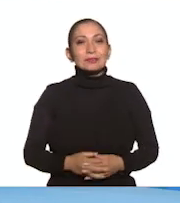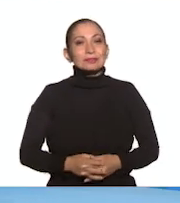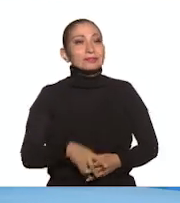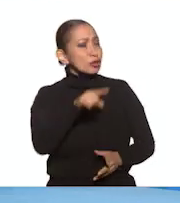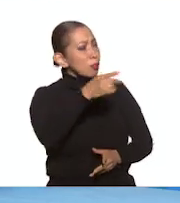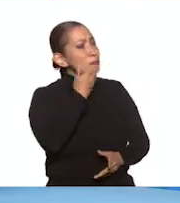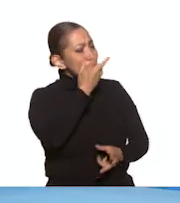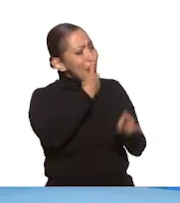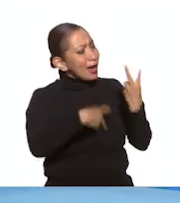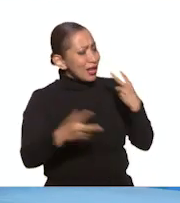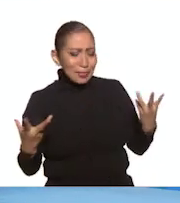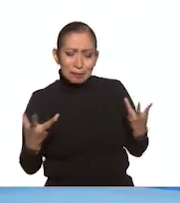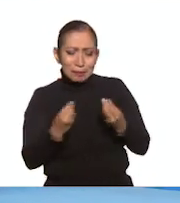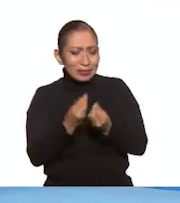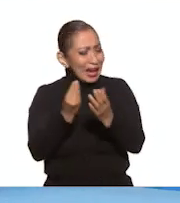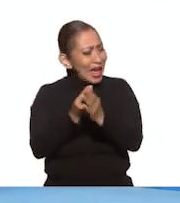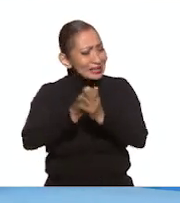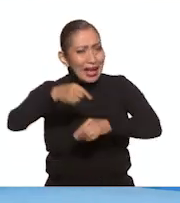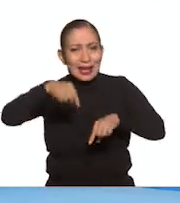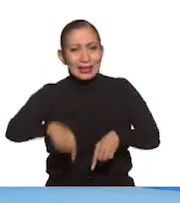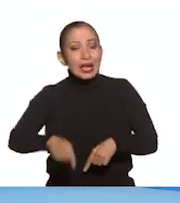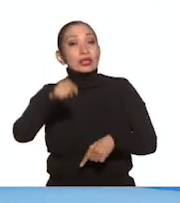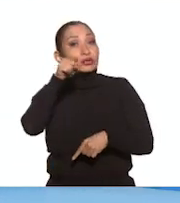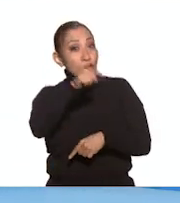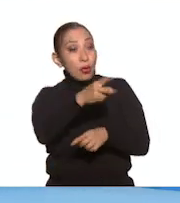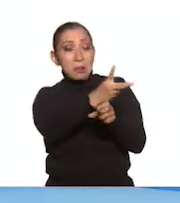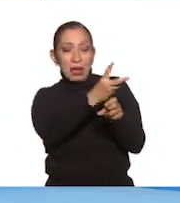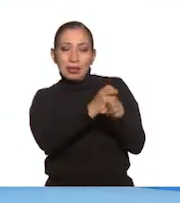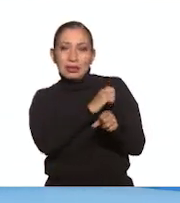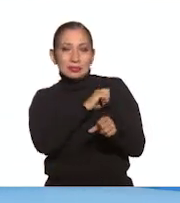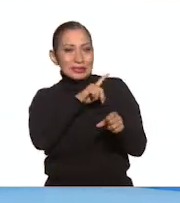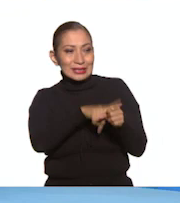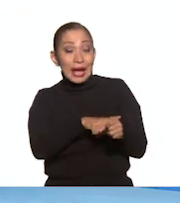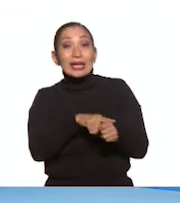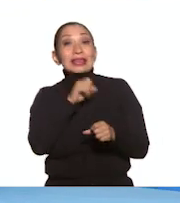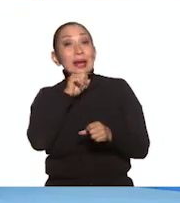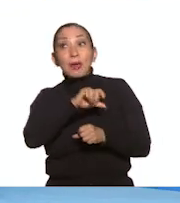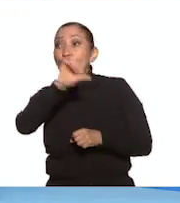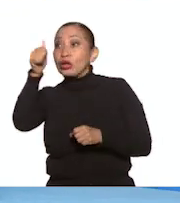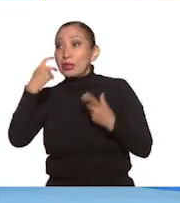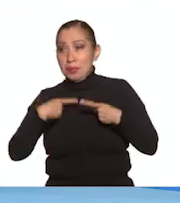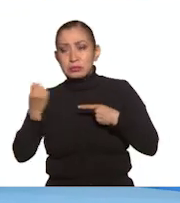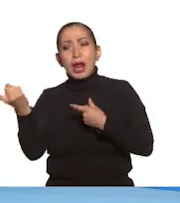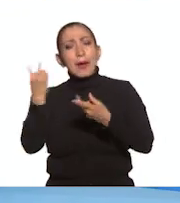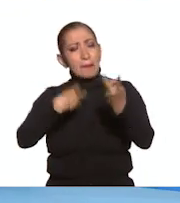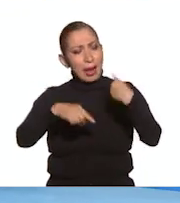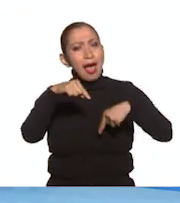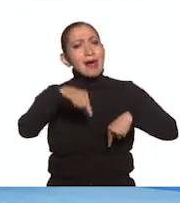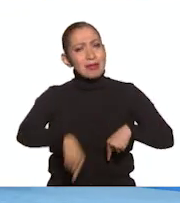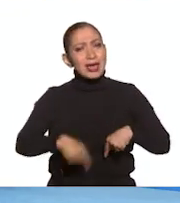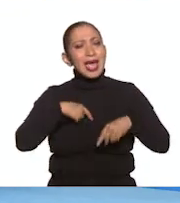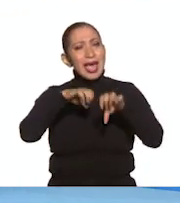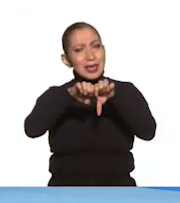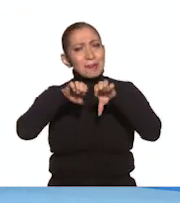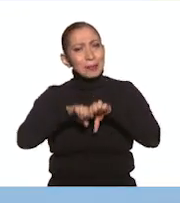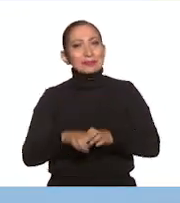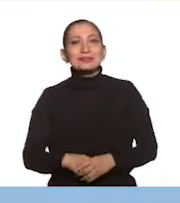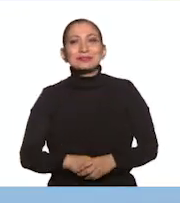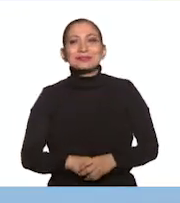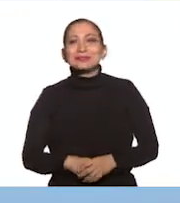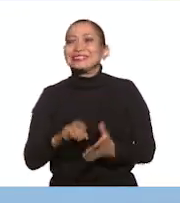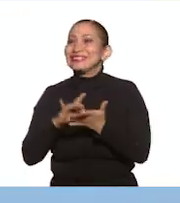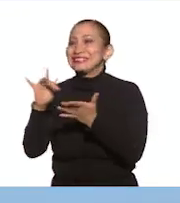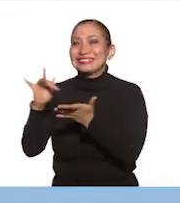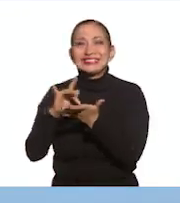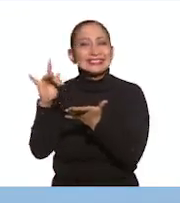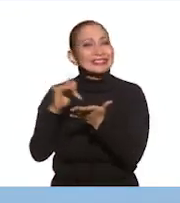eres bienvenido a todas nuestras clases. Serás un invitado especial, así como otros que formarán parte de nuestro fabuloso equipo.